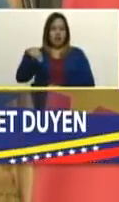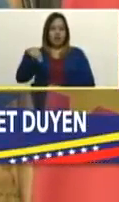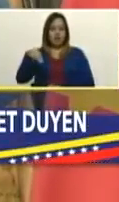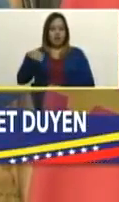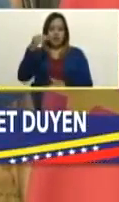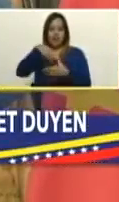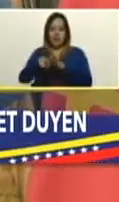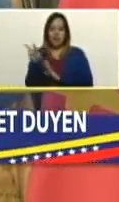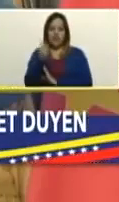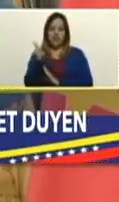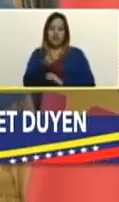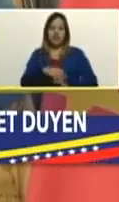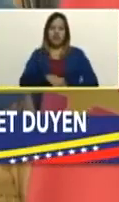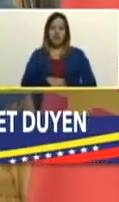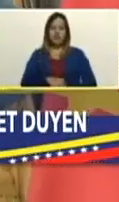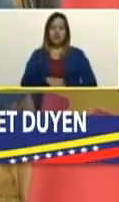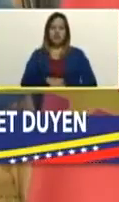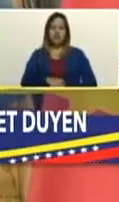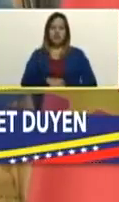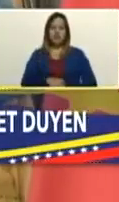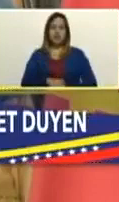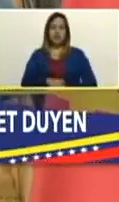Trung, coronel,